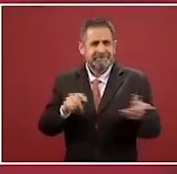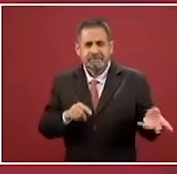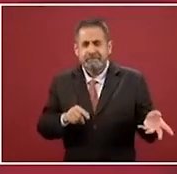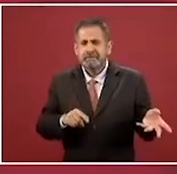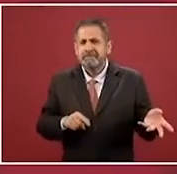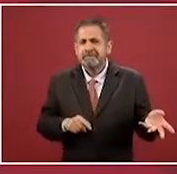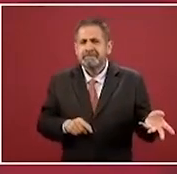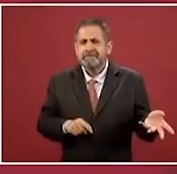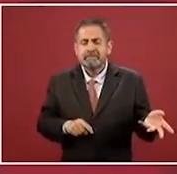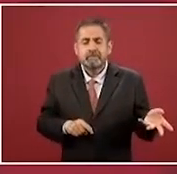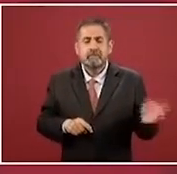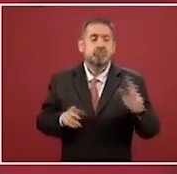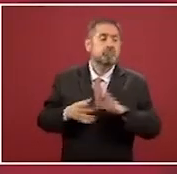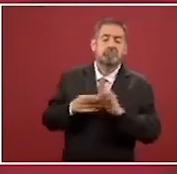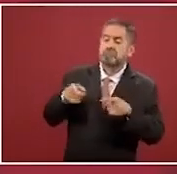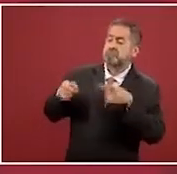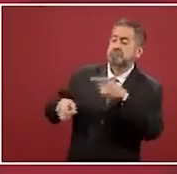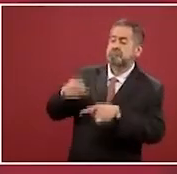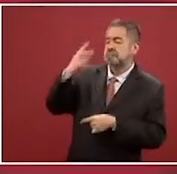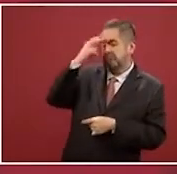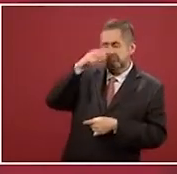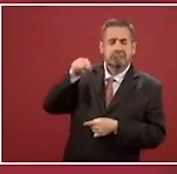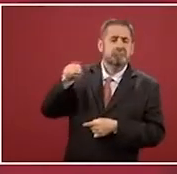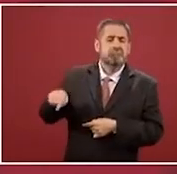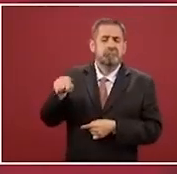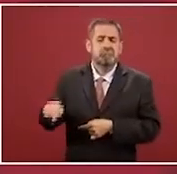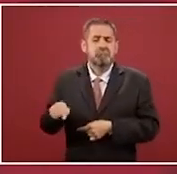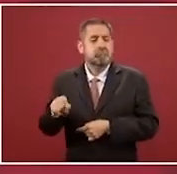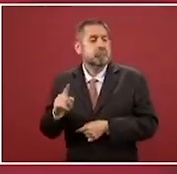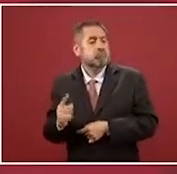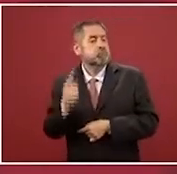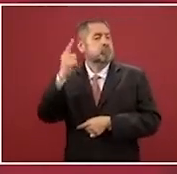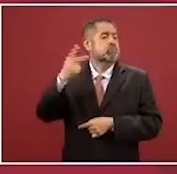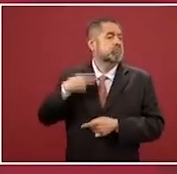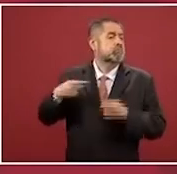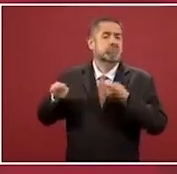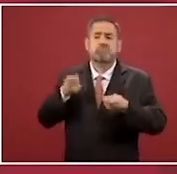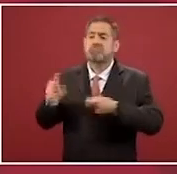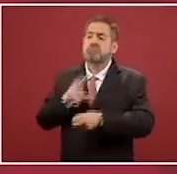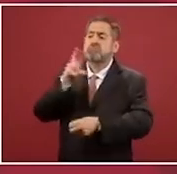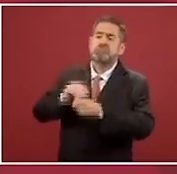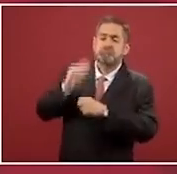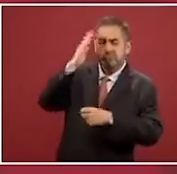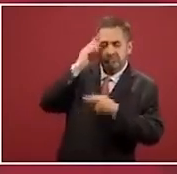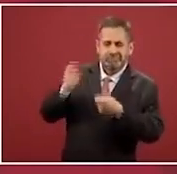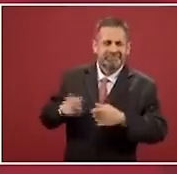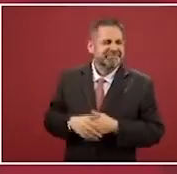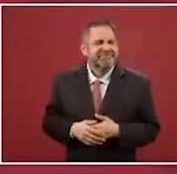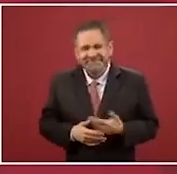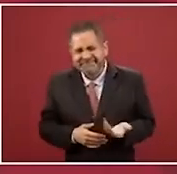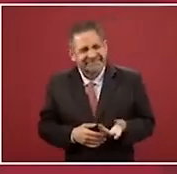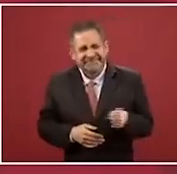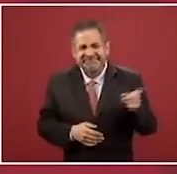que dice que ya México es país de un solo hombre. Imagínense la falta